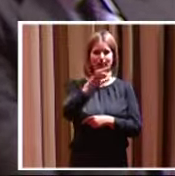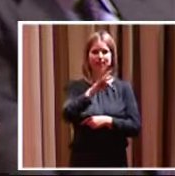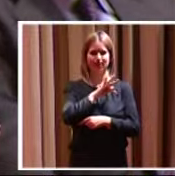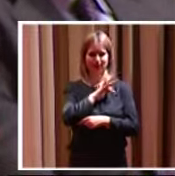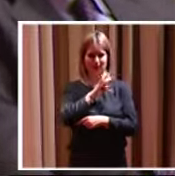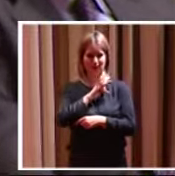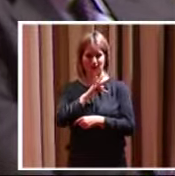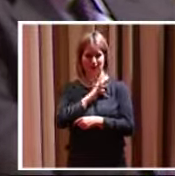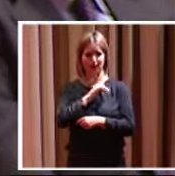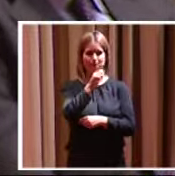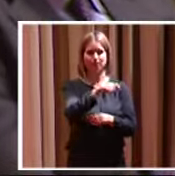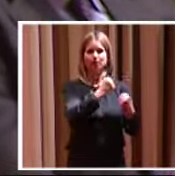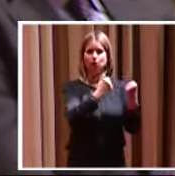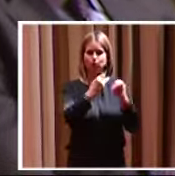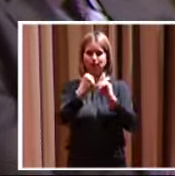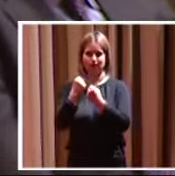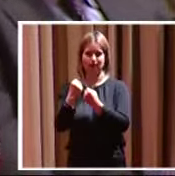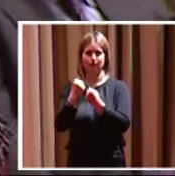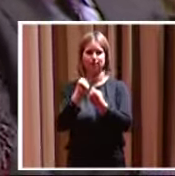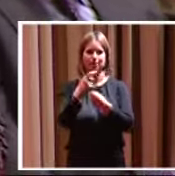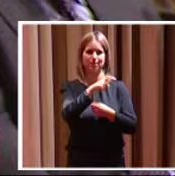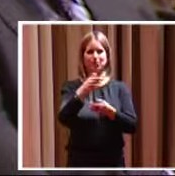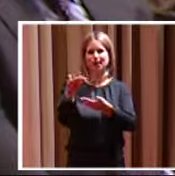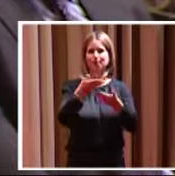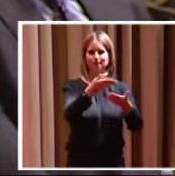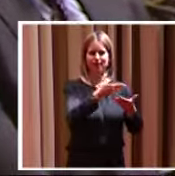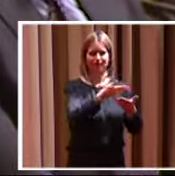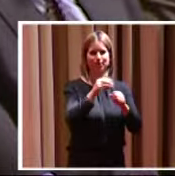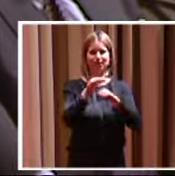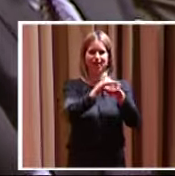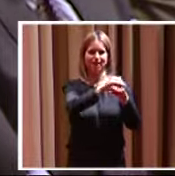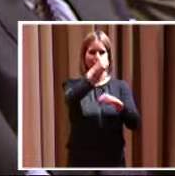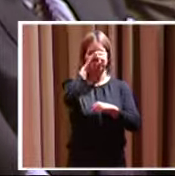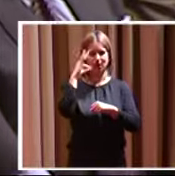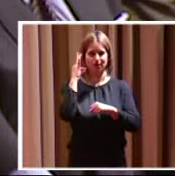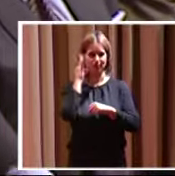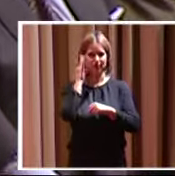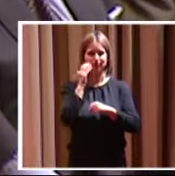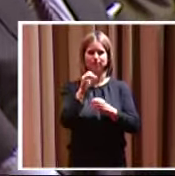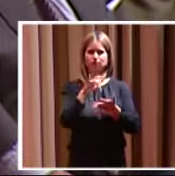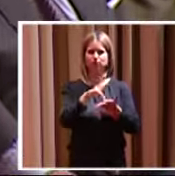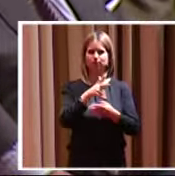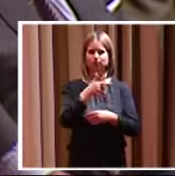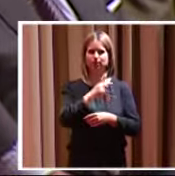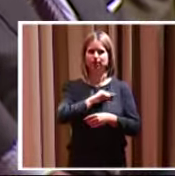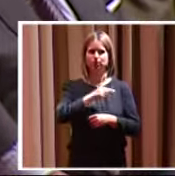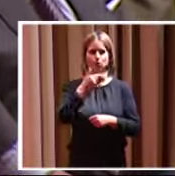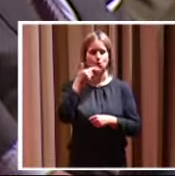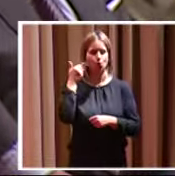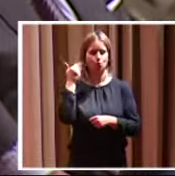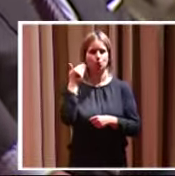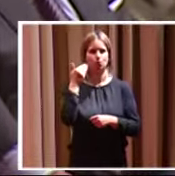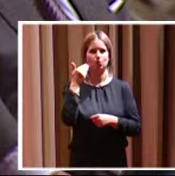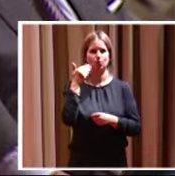Distinciones, autoridades, invitados, amigos y amigas, es un orgullo ver